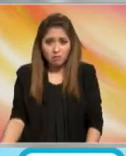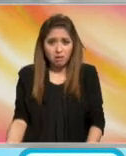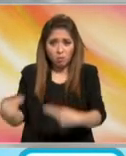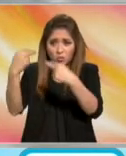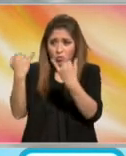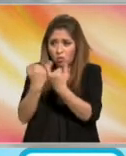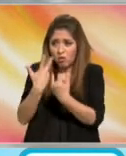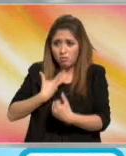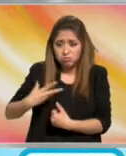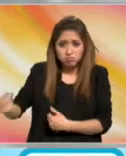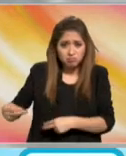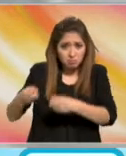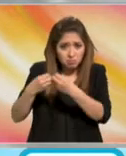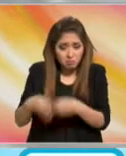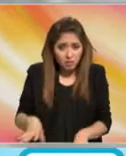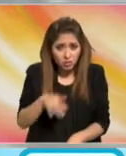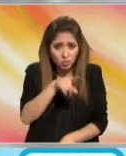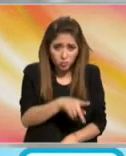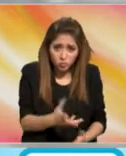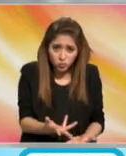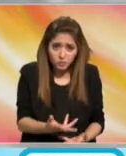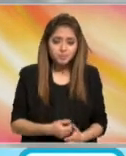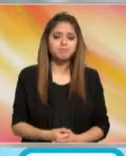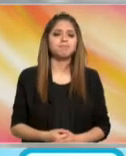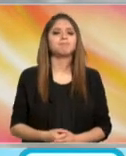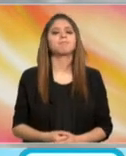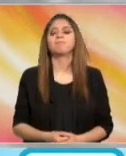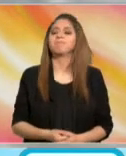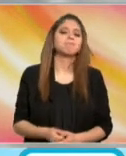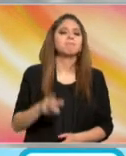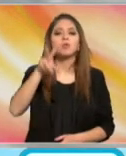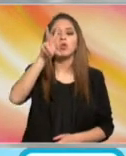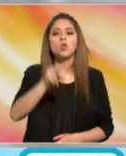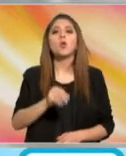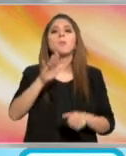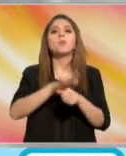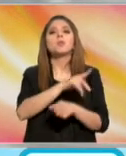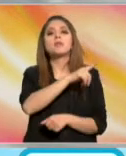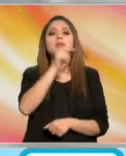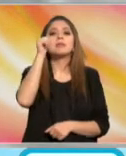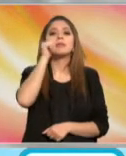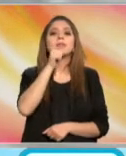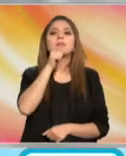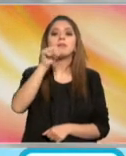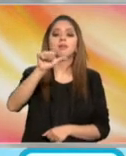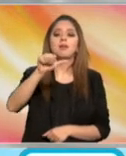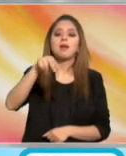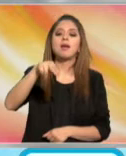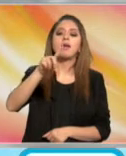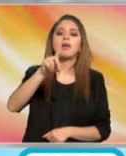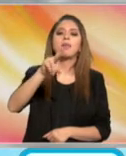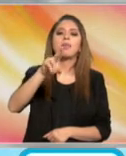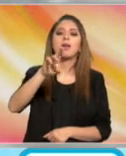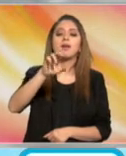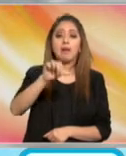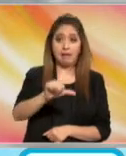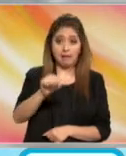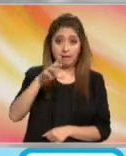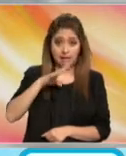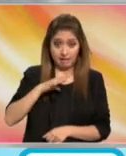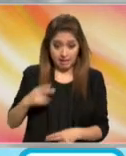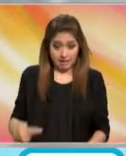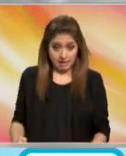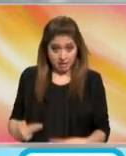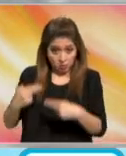porque después dice Andrea y pone ahí algunos anuncios. Tiene su negocio de tal y Ok. tal. Entonces